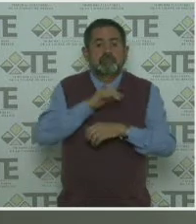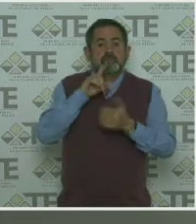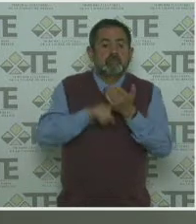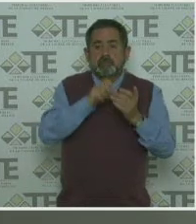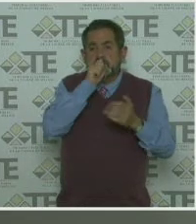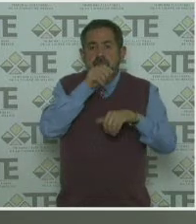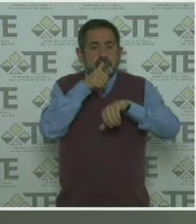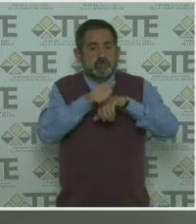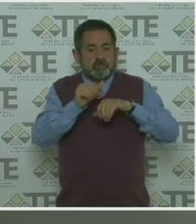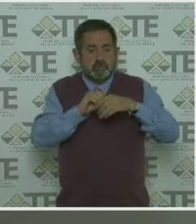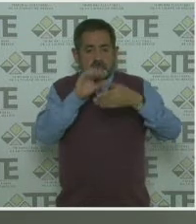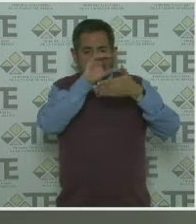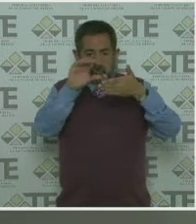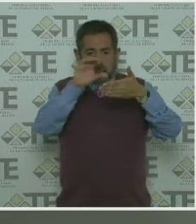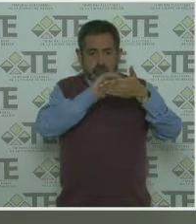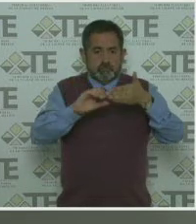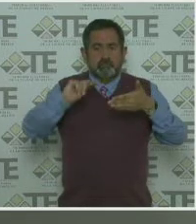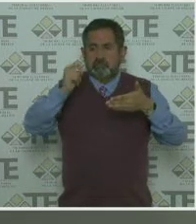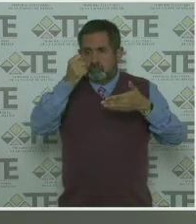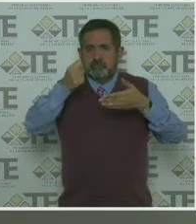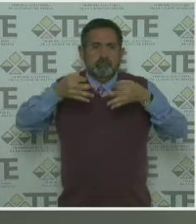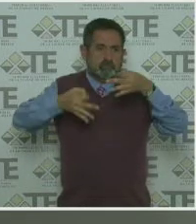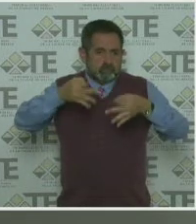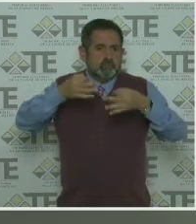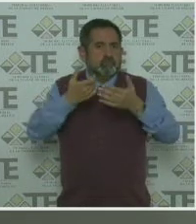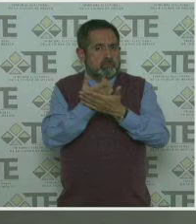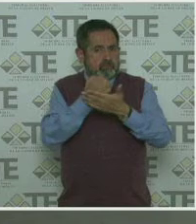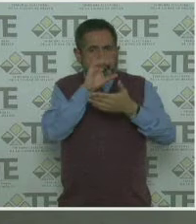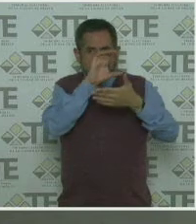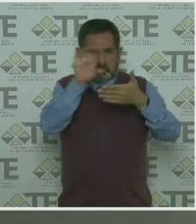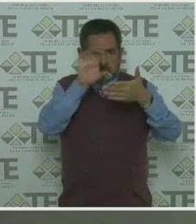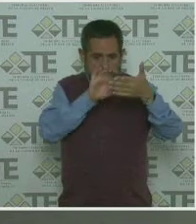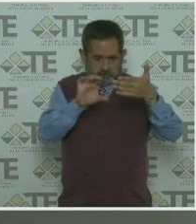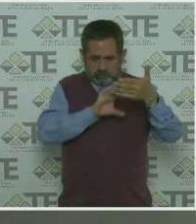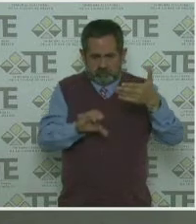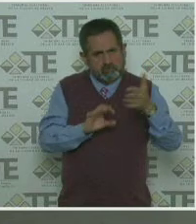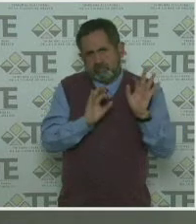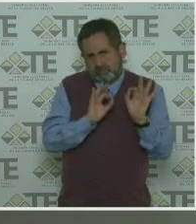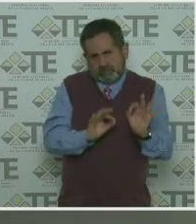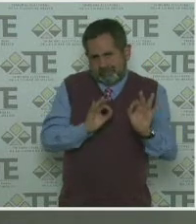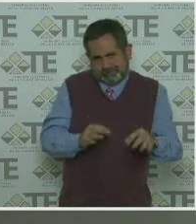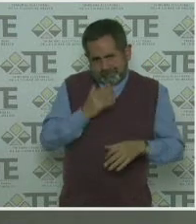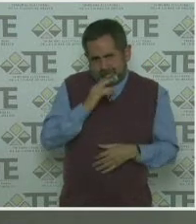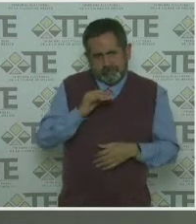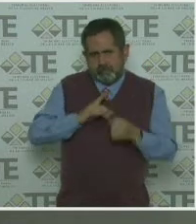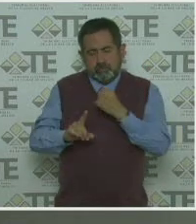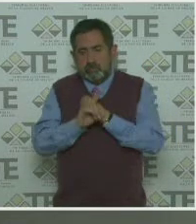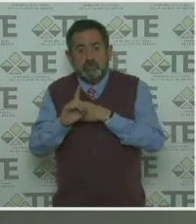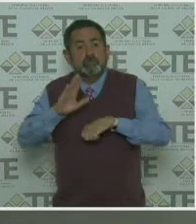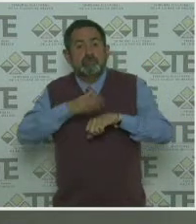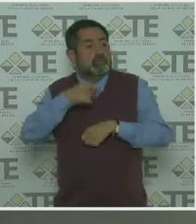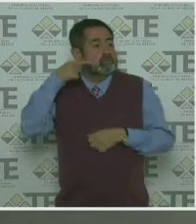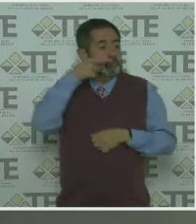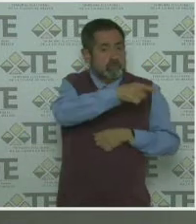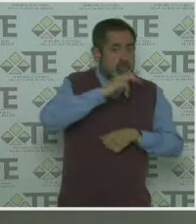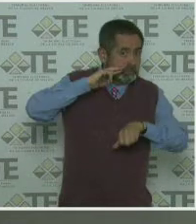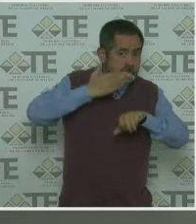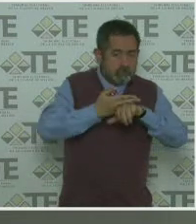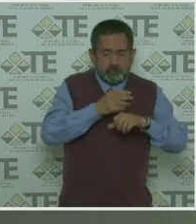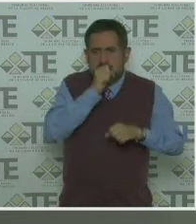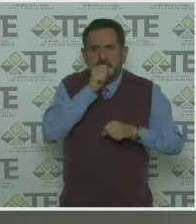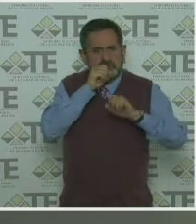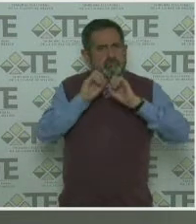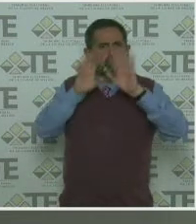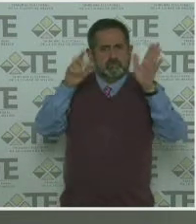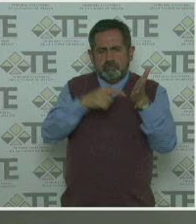los rubros técnico, jurídico, financiero y de impacto de beneficio comunitario, debido a que el órgano responsable precisó los